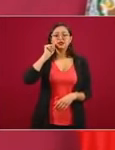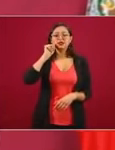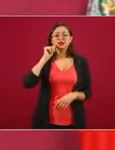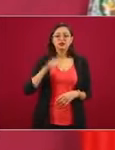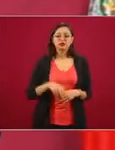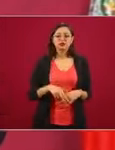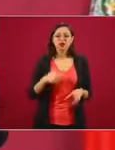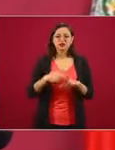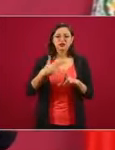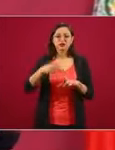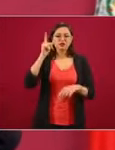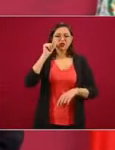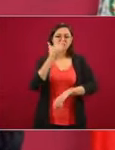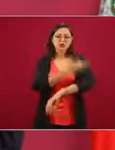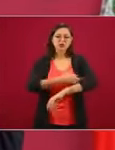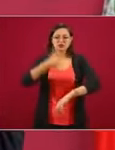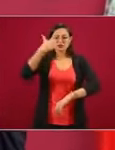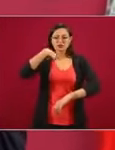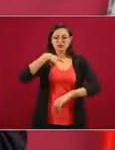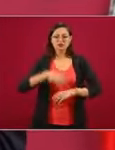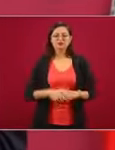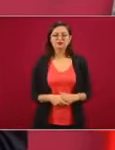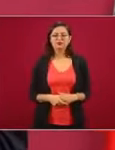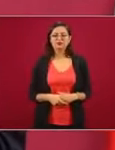Es hasta mañana en la tarde, noche,